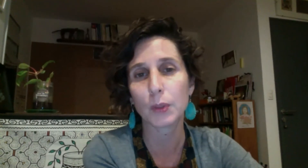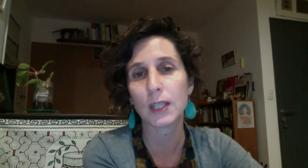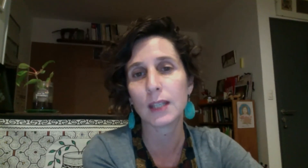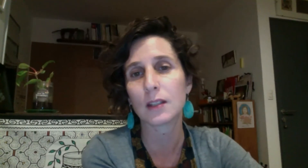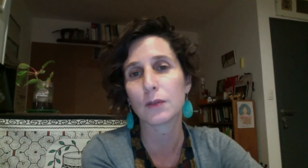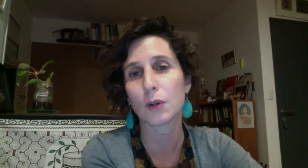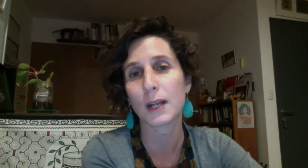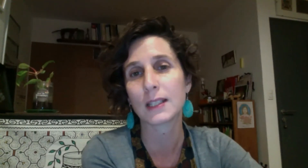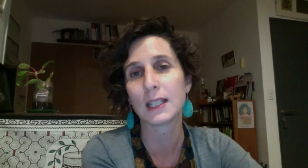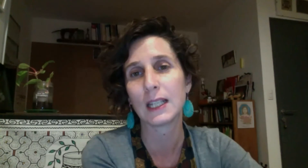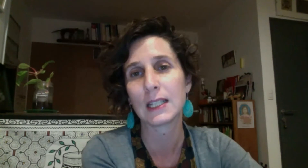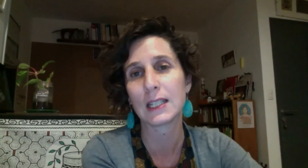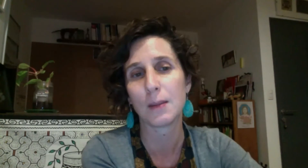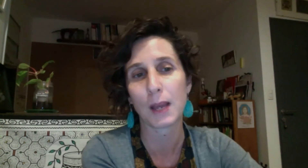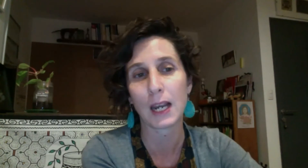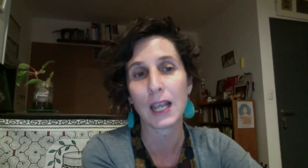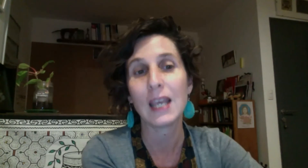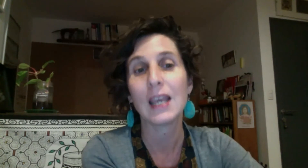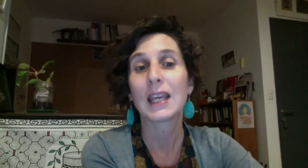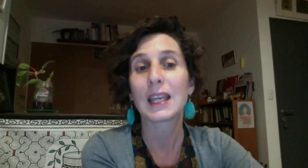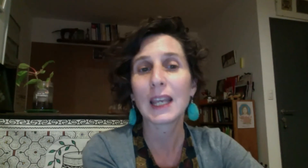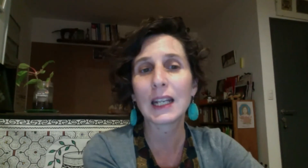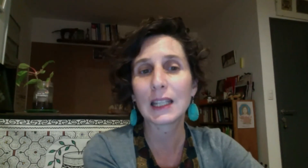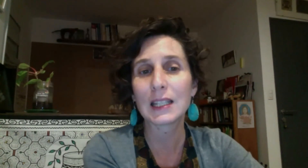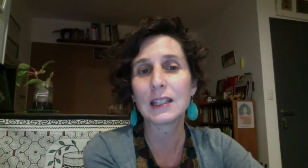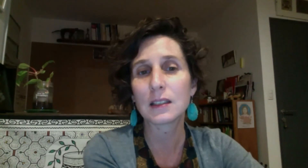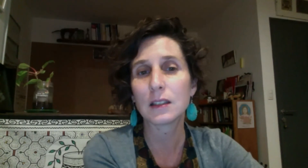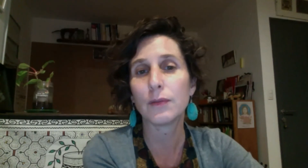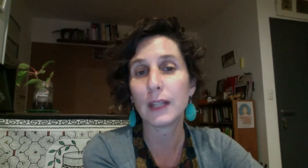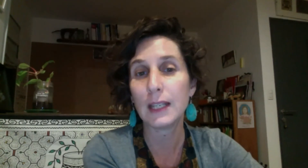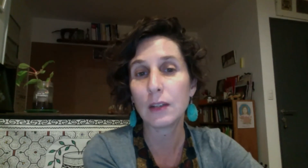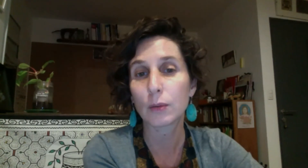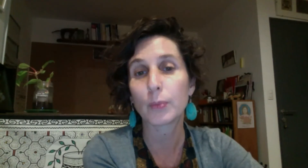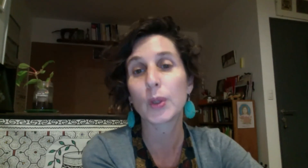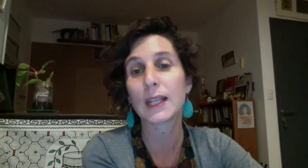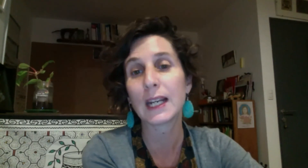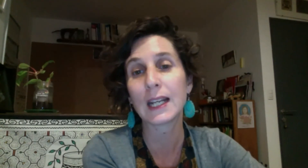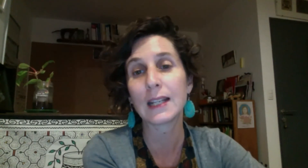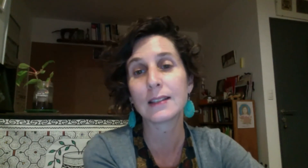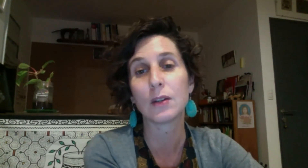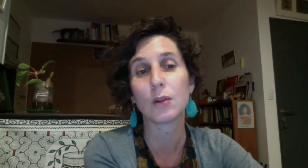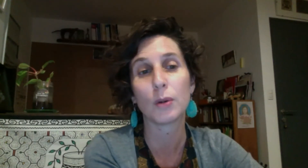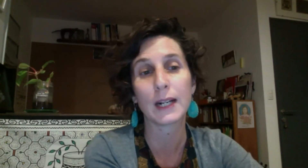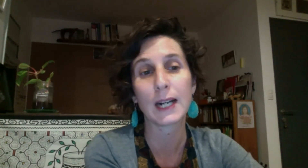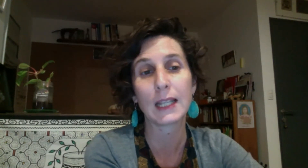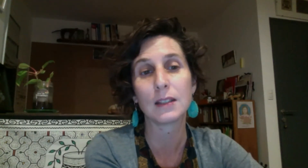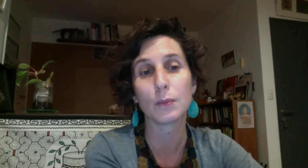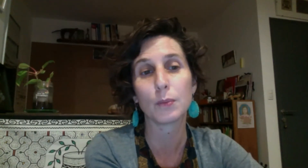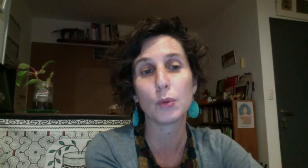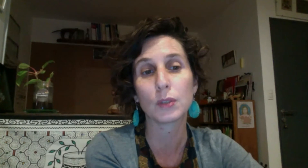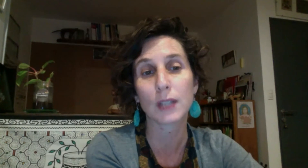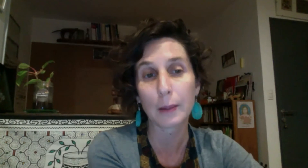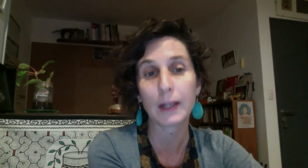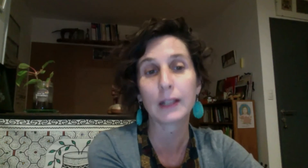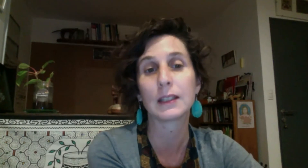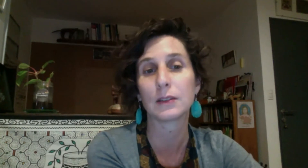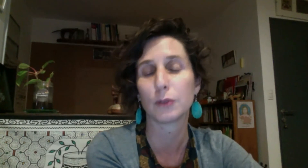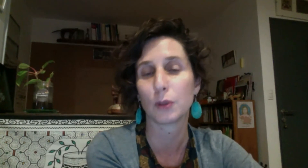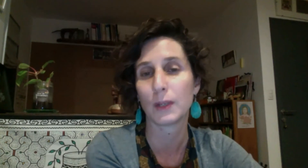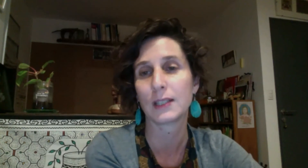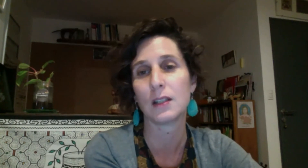gobernantes podían transformarse en ese animal. ¿Qué características tiene un felino? ¿Por qué crees que los gobernantes